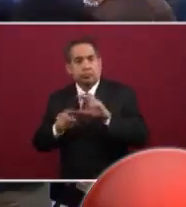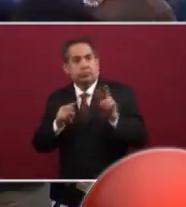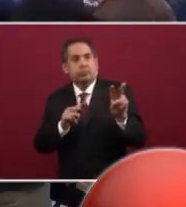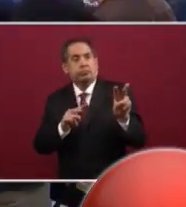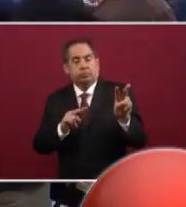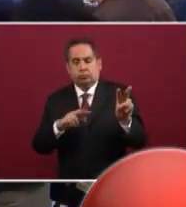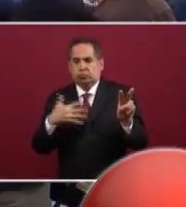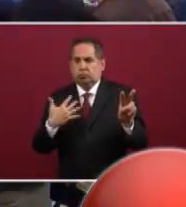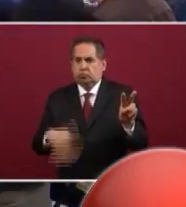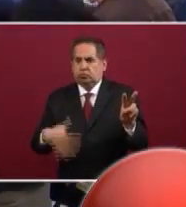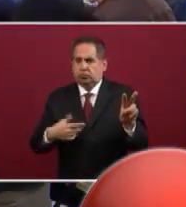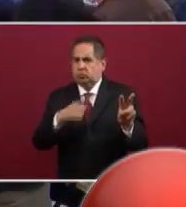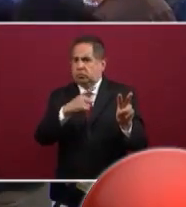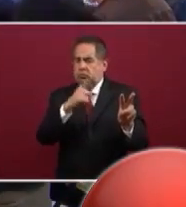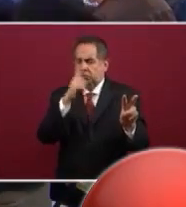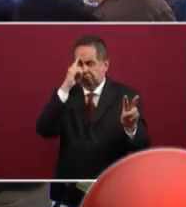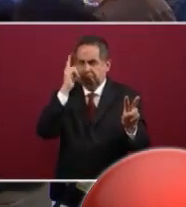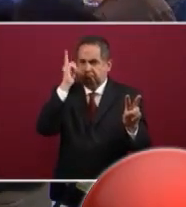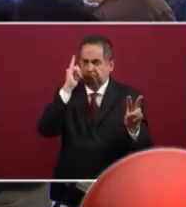Latinoamérica, una gran esperanza.